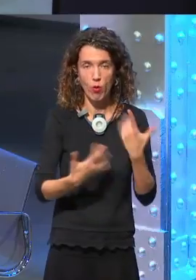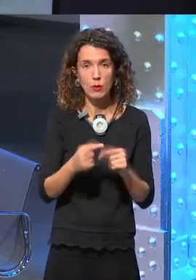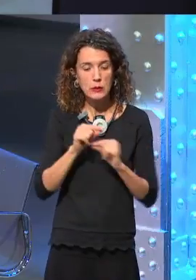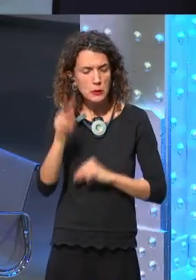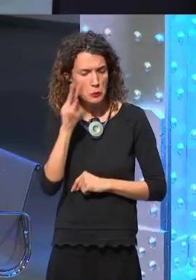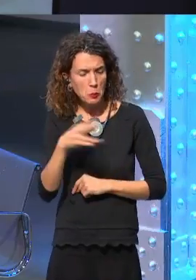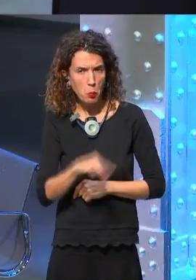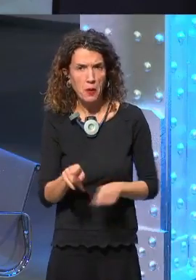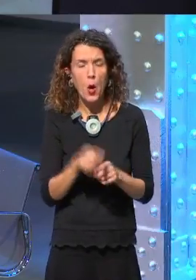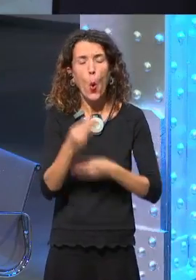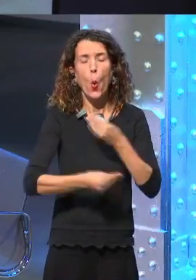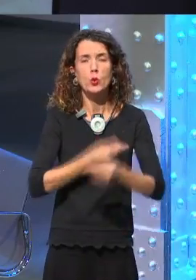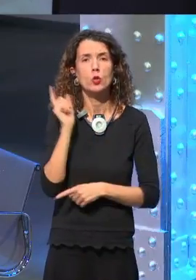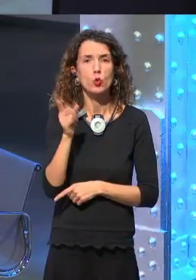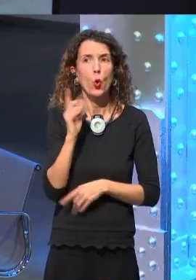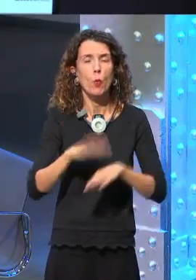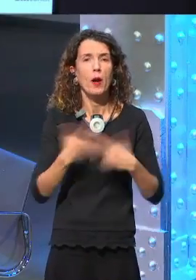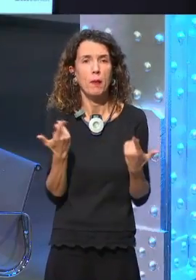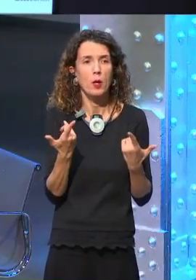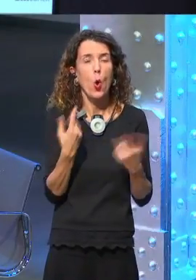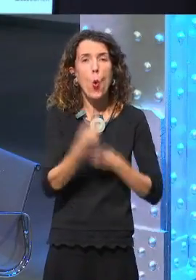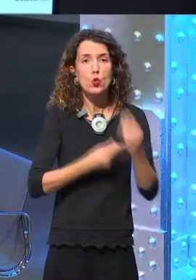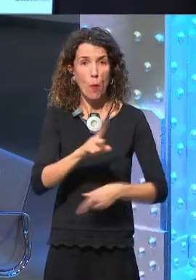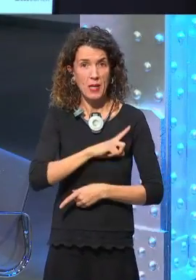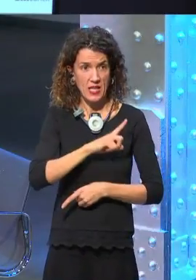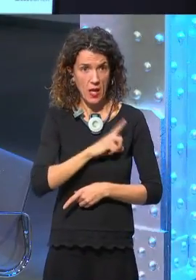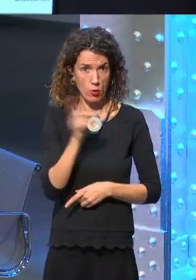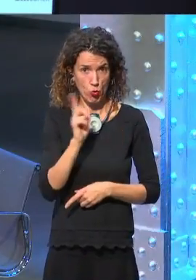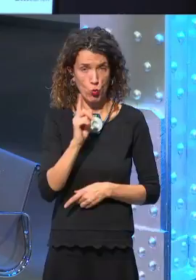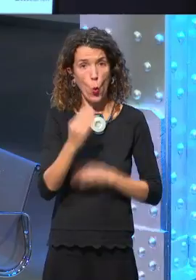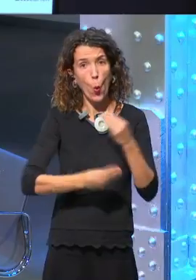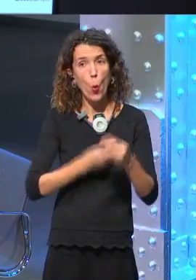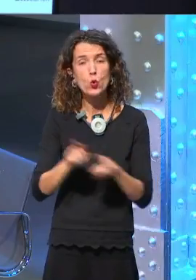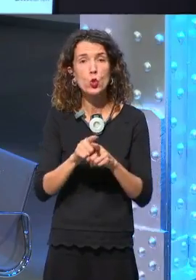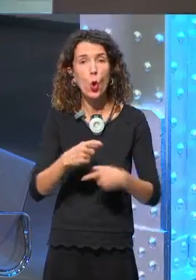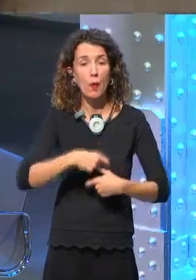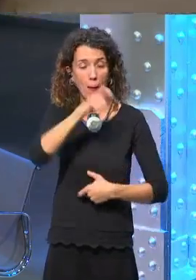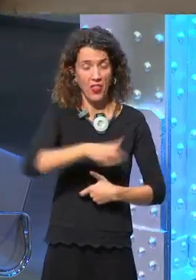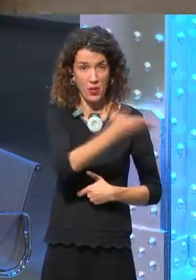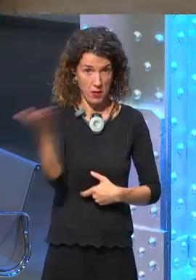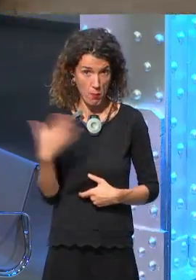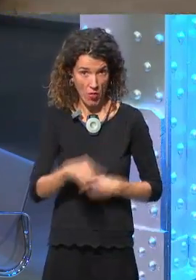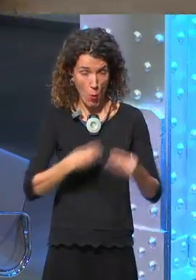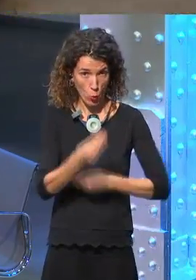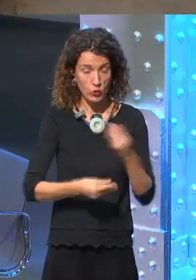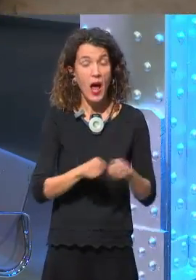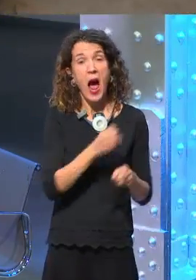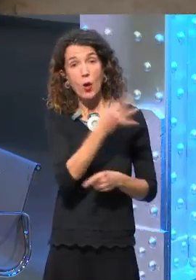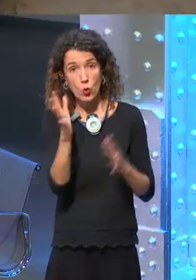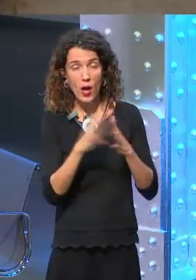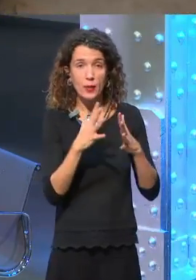Así que esto se puede utilizar no solamente con usos militares, sino también con un uso civil. Las estructuras en